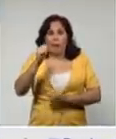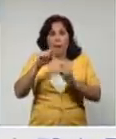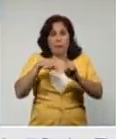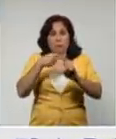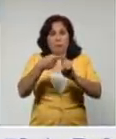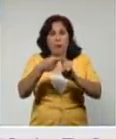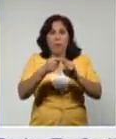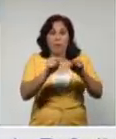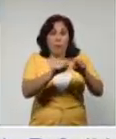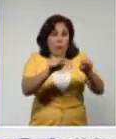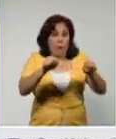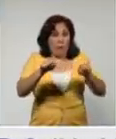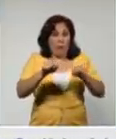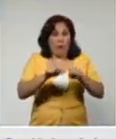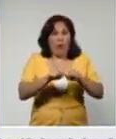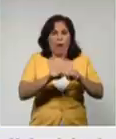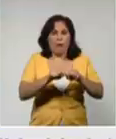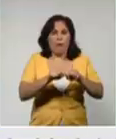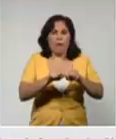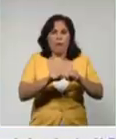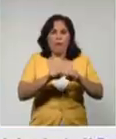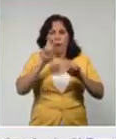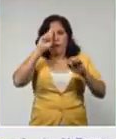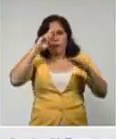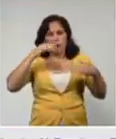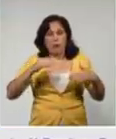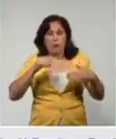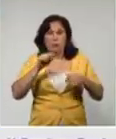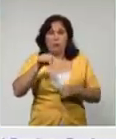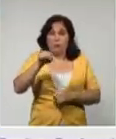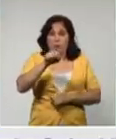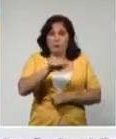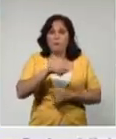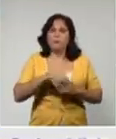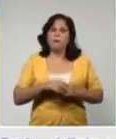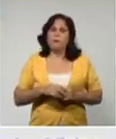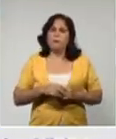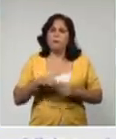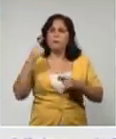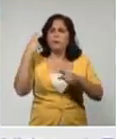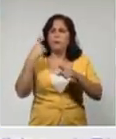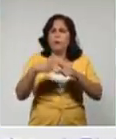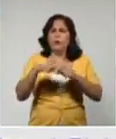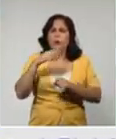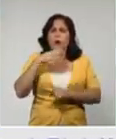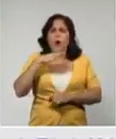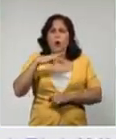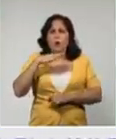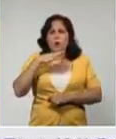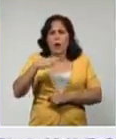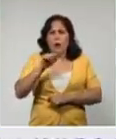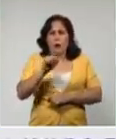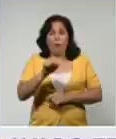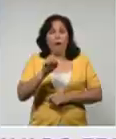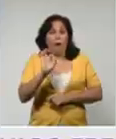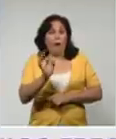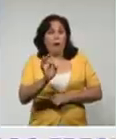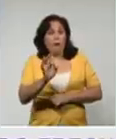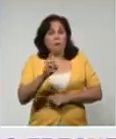áreas de salud, ¿no? Y donde están las zonas estas rosadas, pues es donde hemos